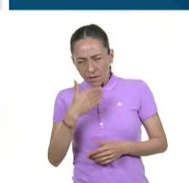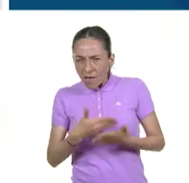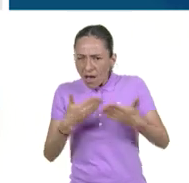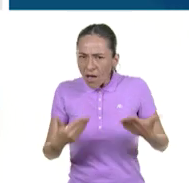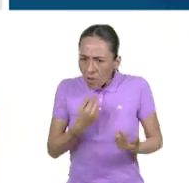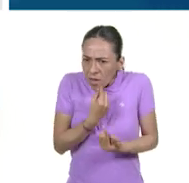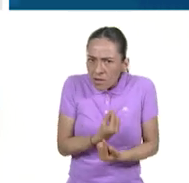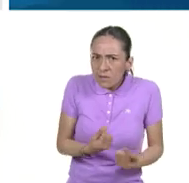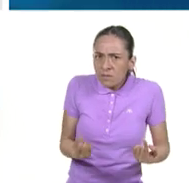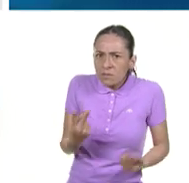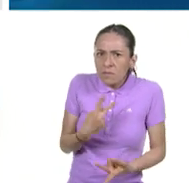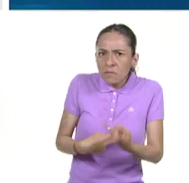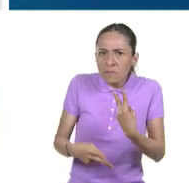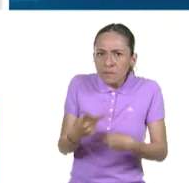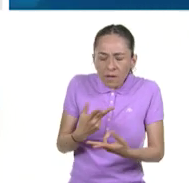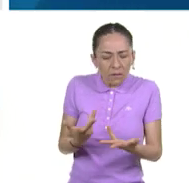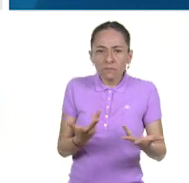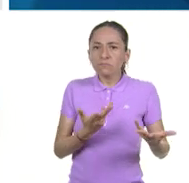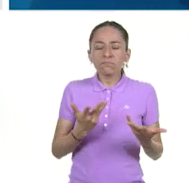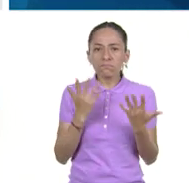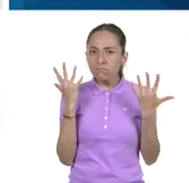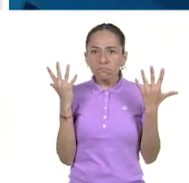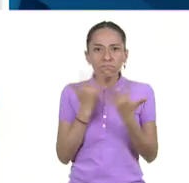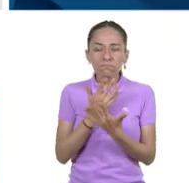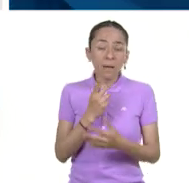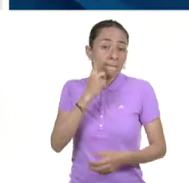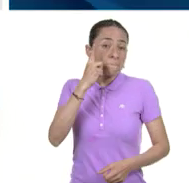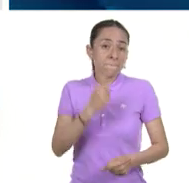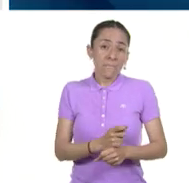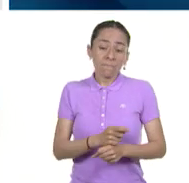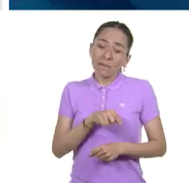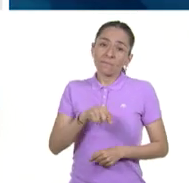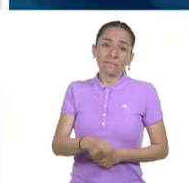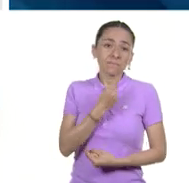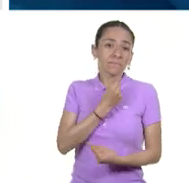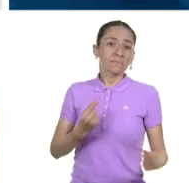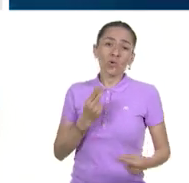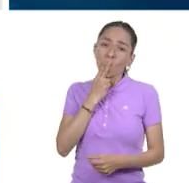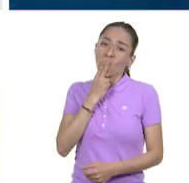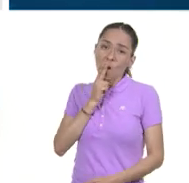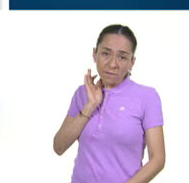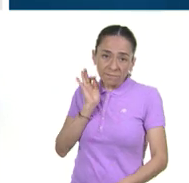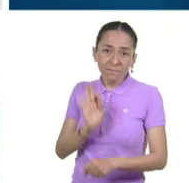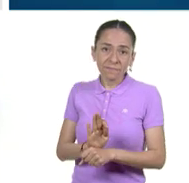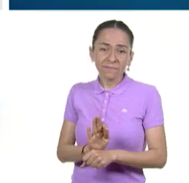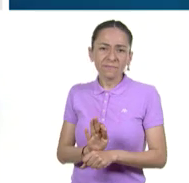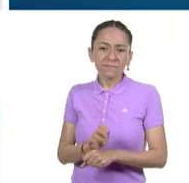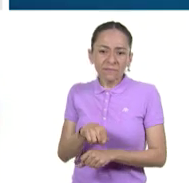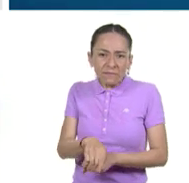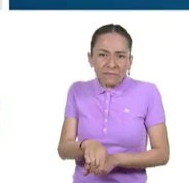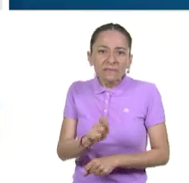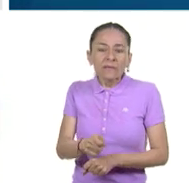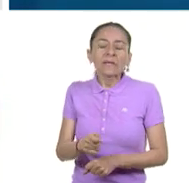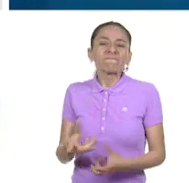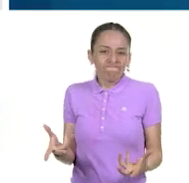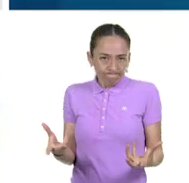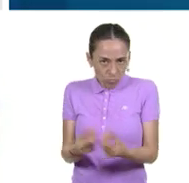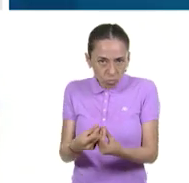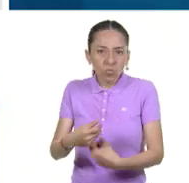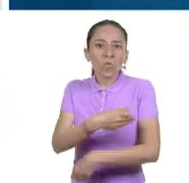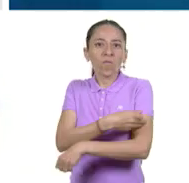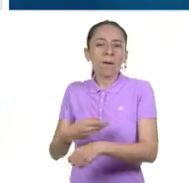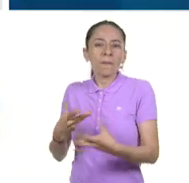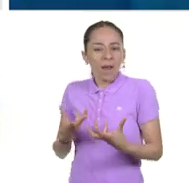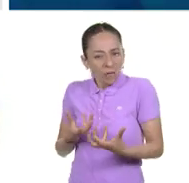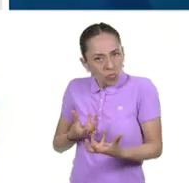principio universalmente aceptado del interés superior del niño, que hace que en su interés las familias deban estar unidas